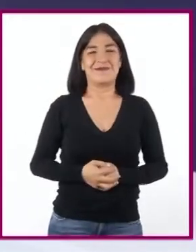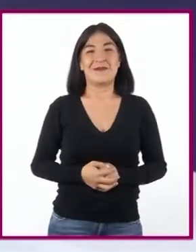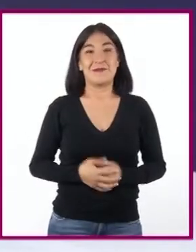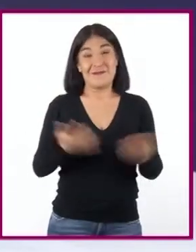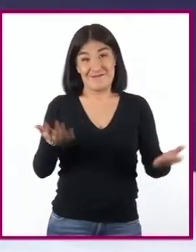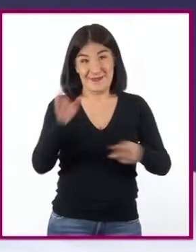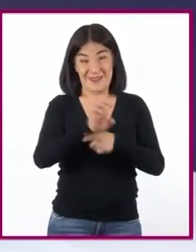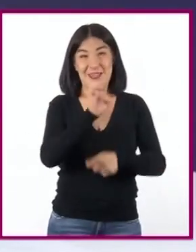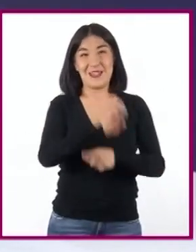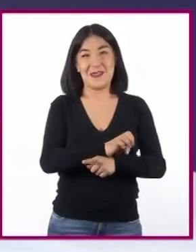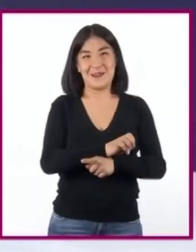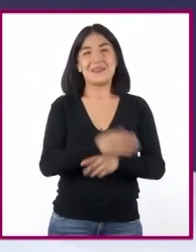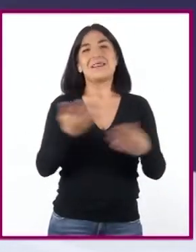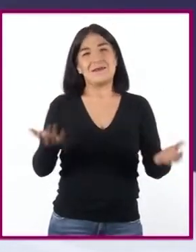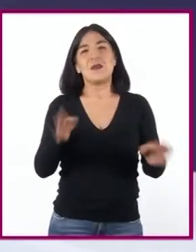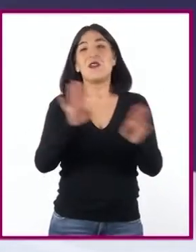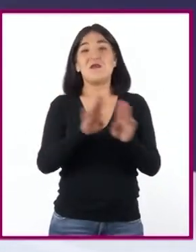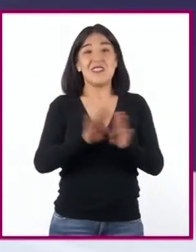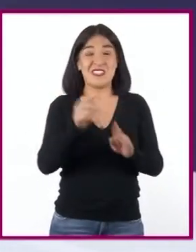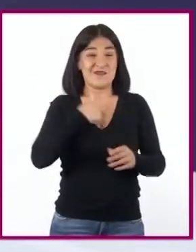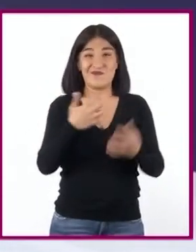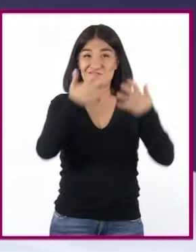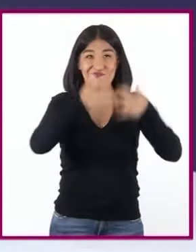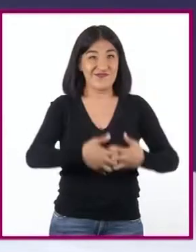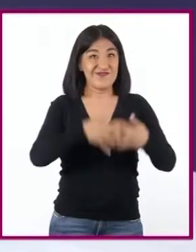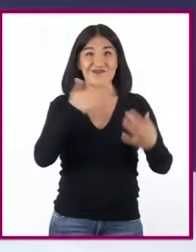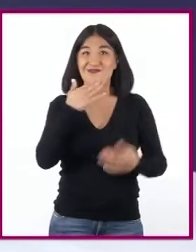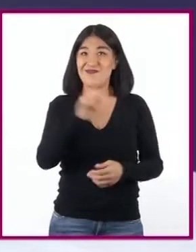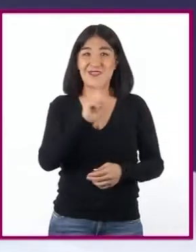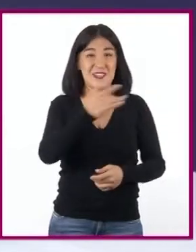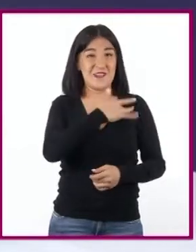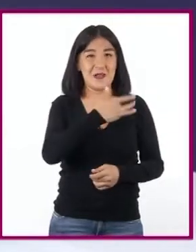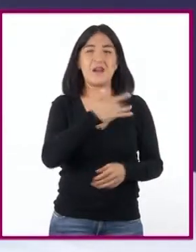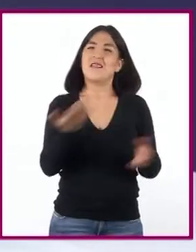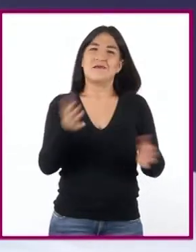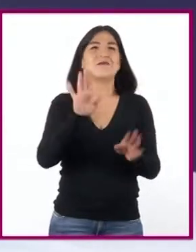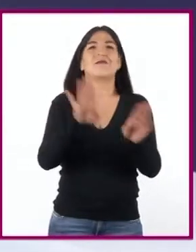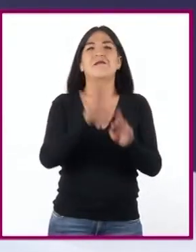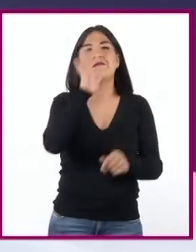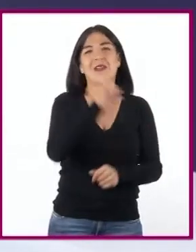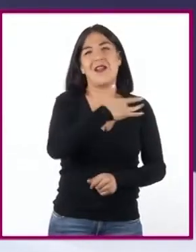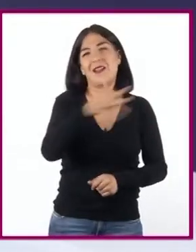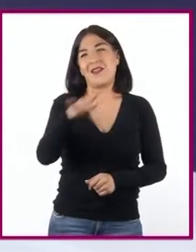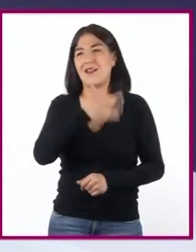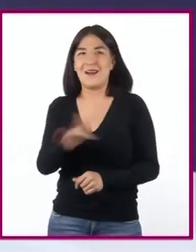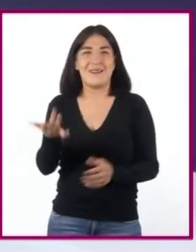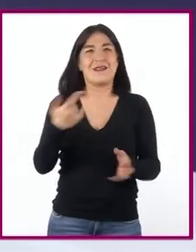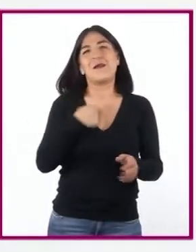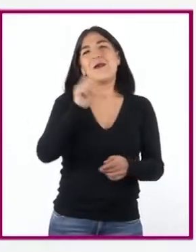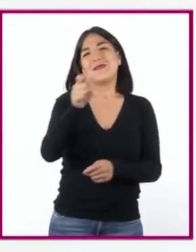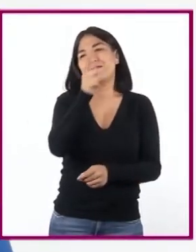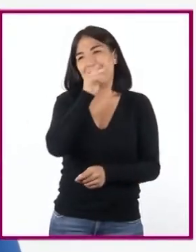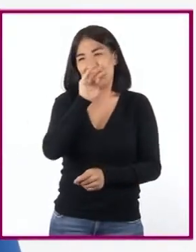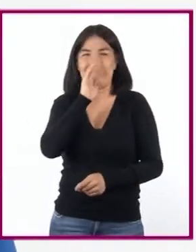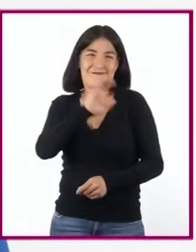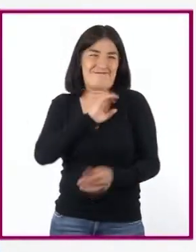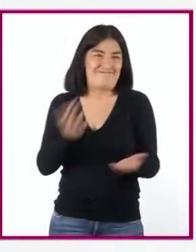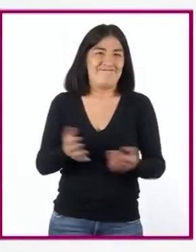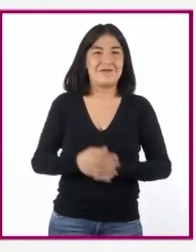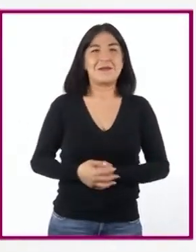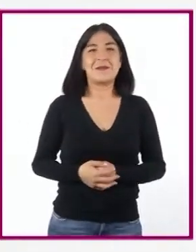Entonces, pues si no me funcionara bien, no podría enamorarme tanto ni querer a mis papás, ¿no cree?